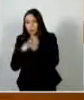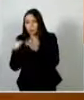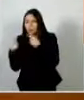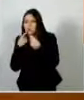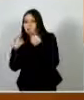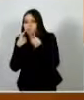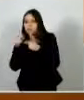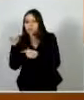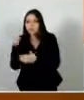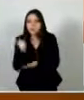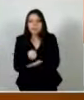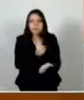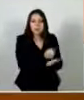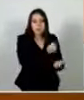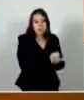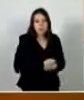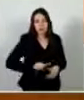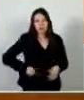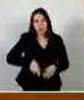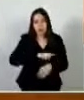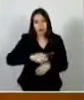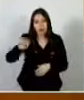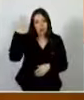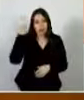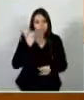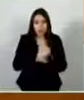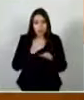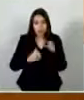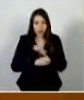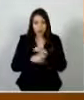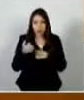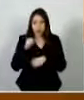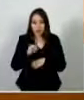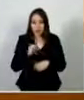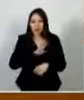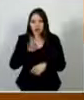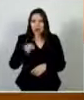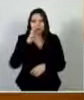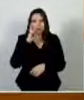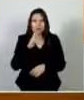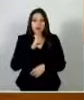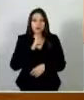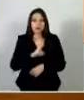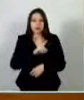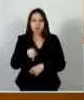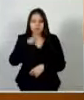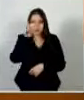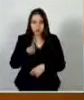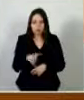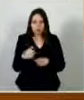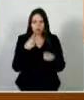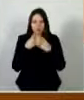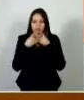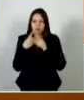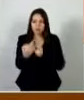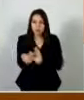los resultados cuando las cosas salen así. No hay nada mejor que discutirlo de cara a la nación,